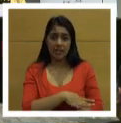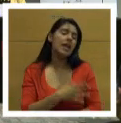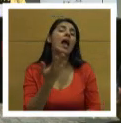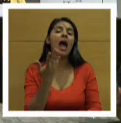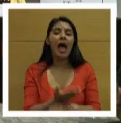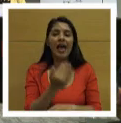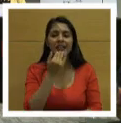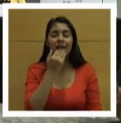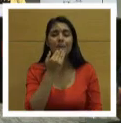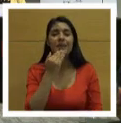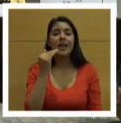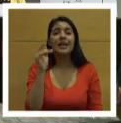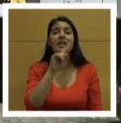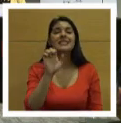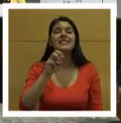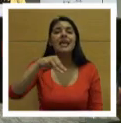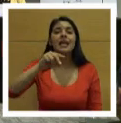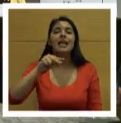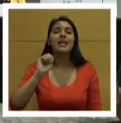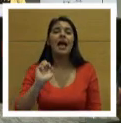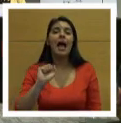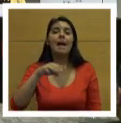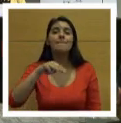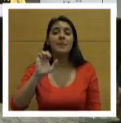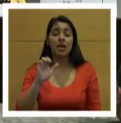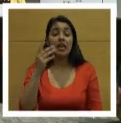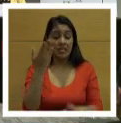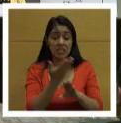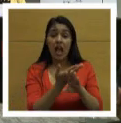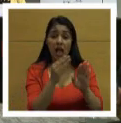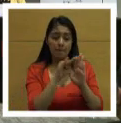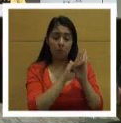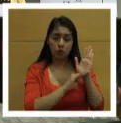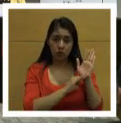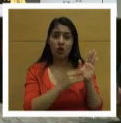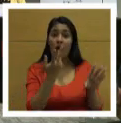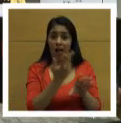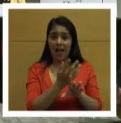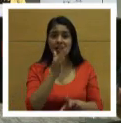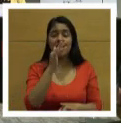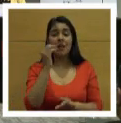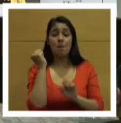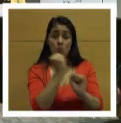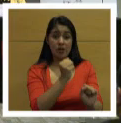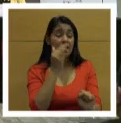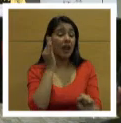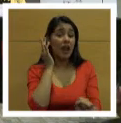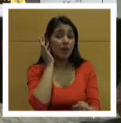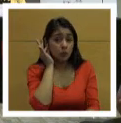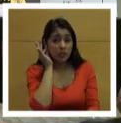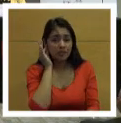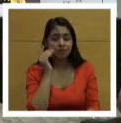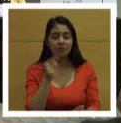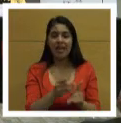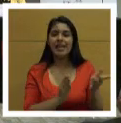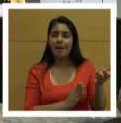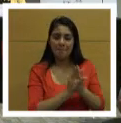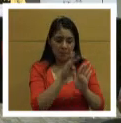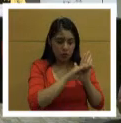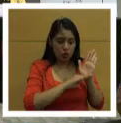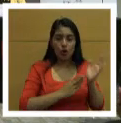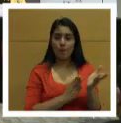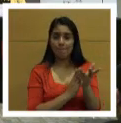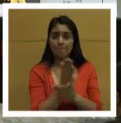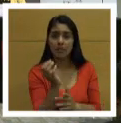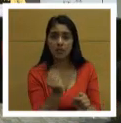el SENAME, y ese es un protocolo que cada vez que hay un femicidio, nosotros se activa, por así decirlo, Y en ese